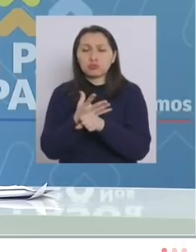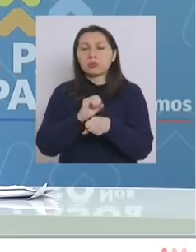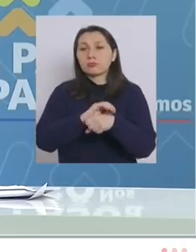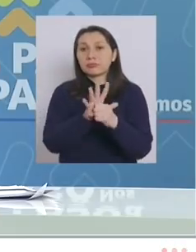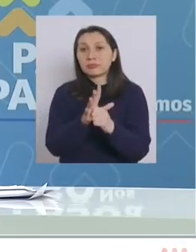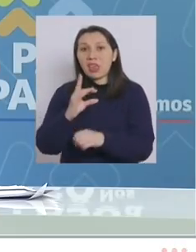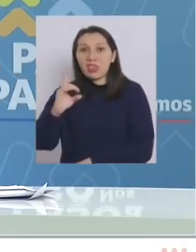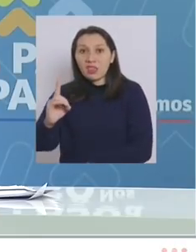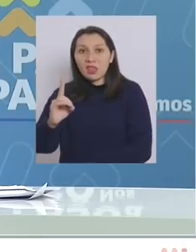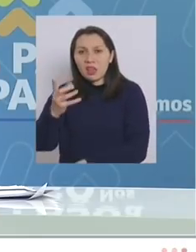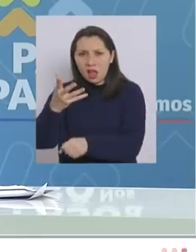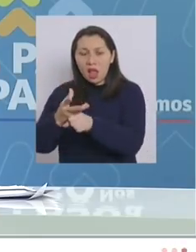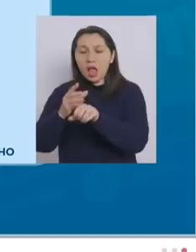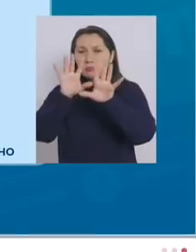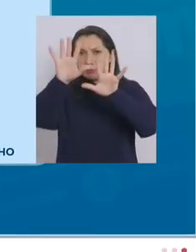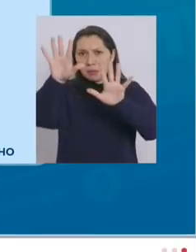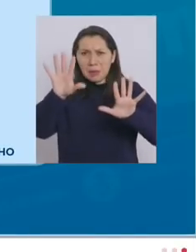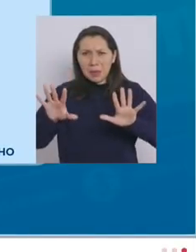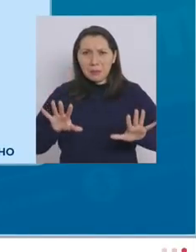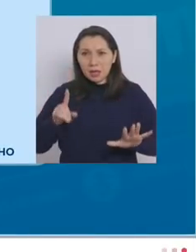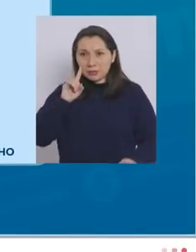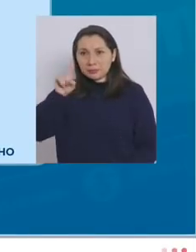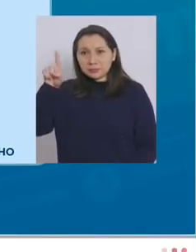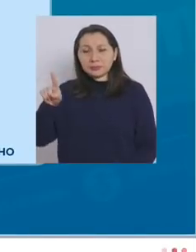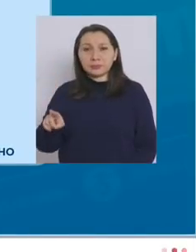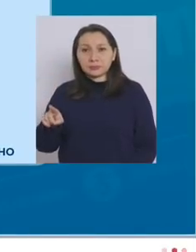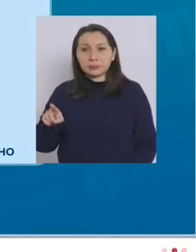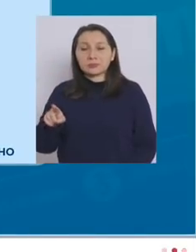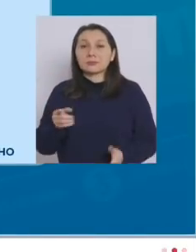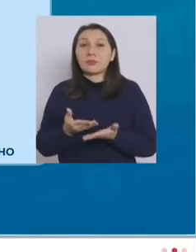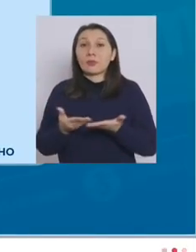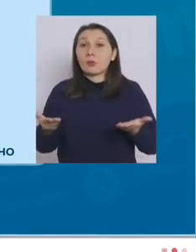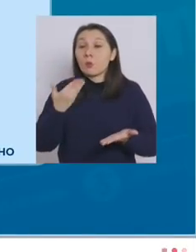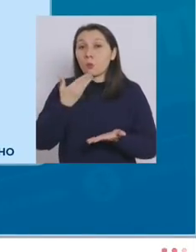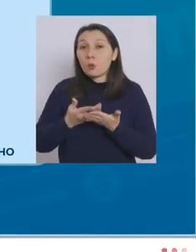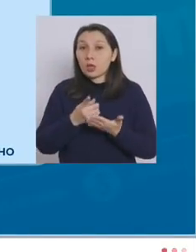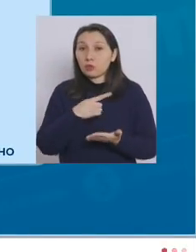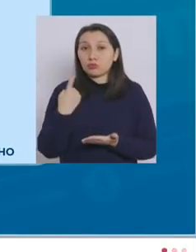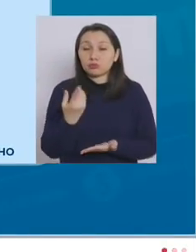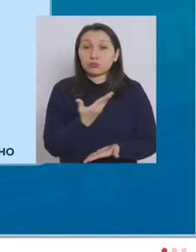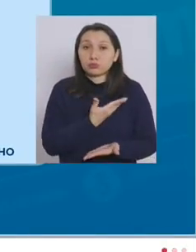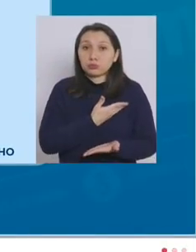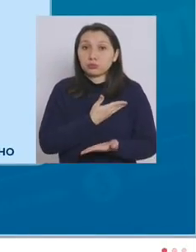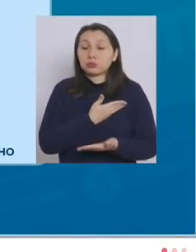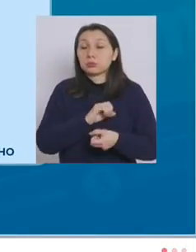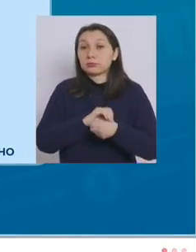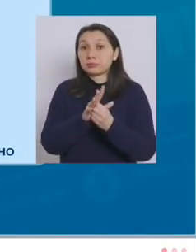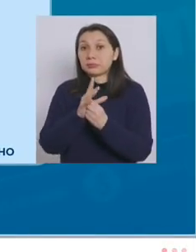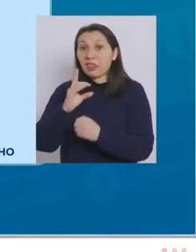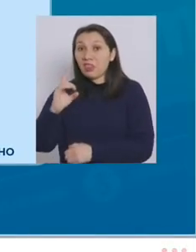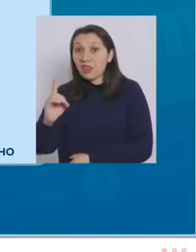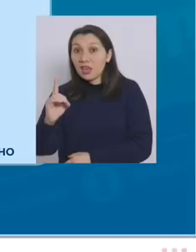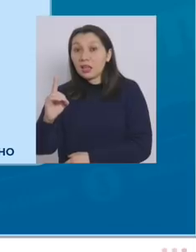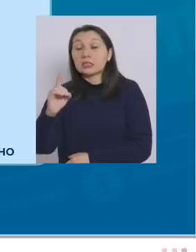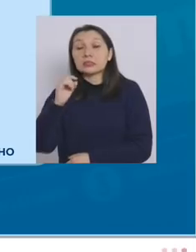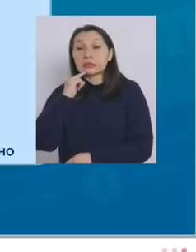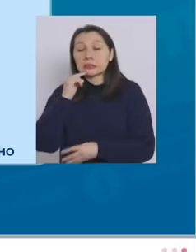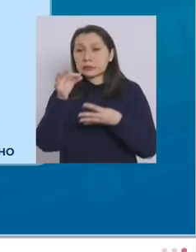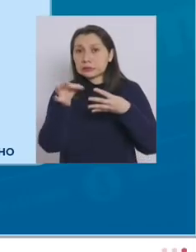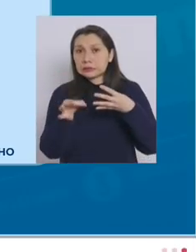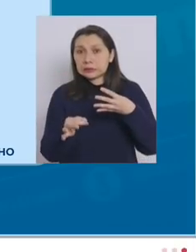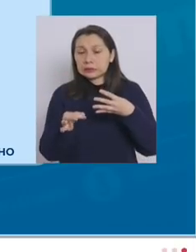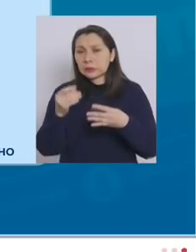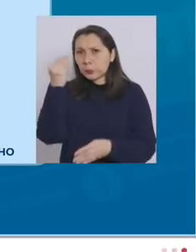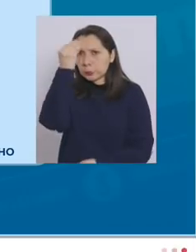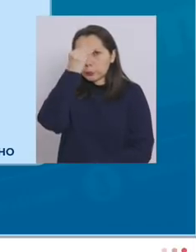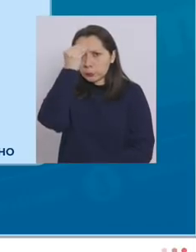la variante Delta. 80 países. Entonces, cuando nosotros tenemos la variante Delta, que es una variante de preocupación, y yo